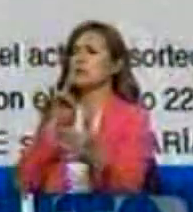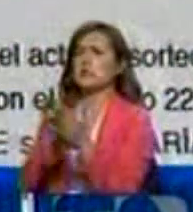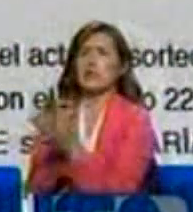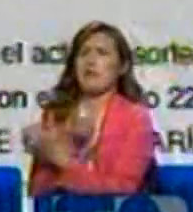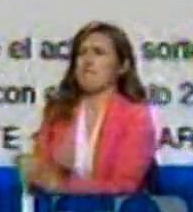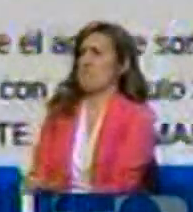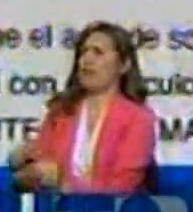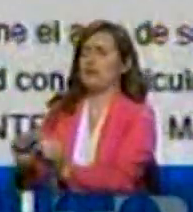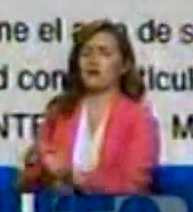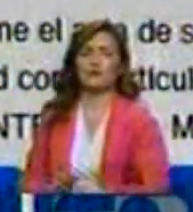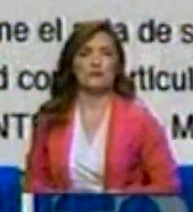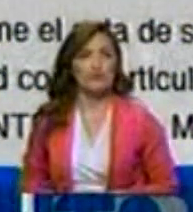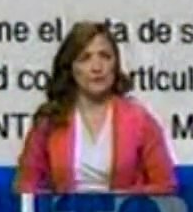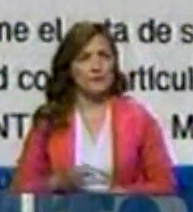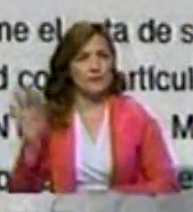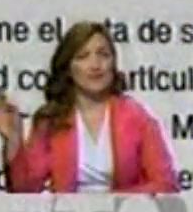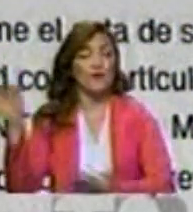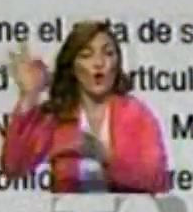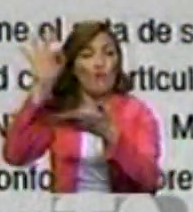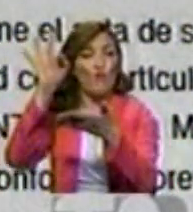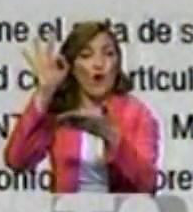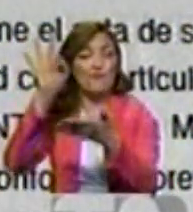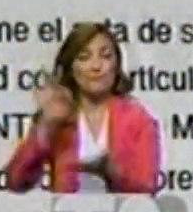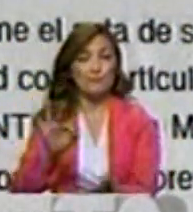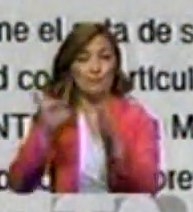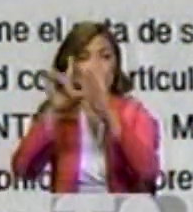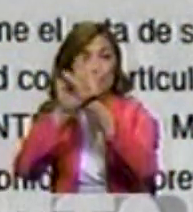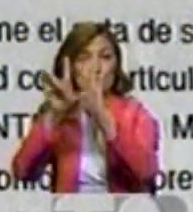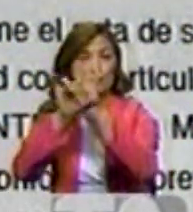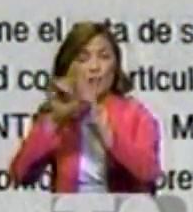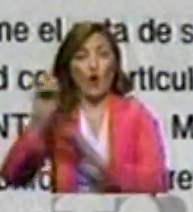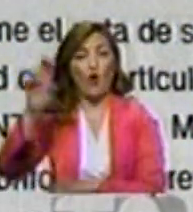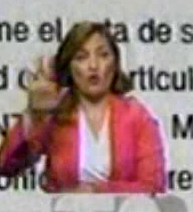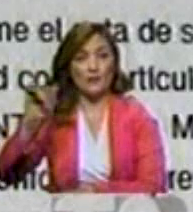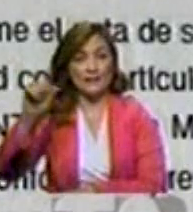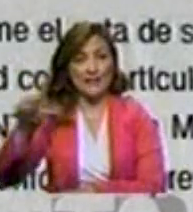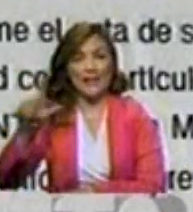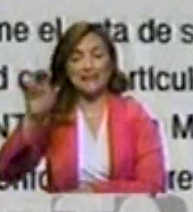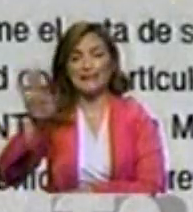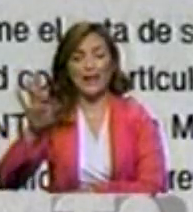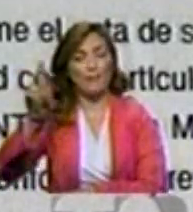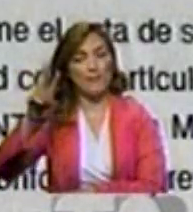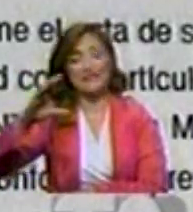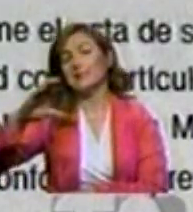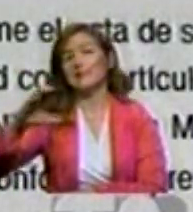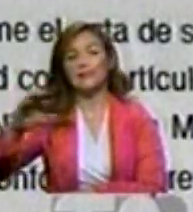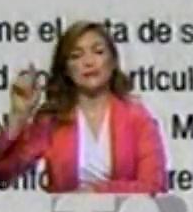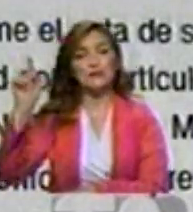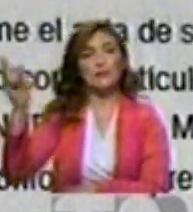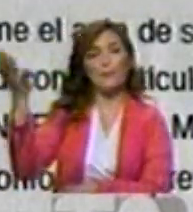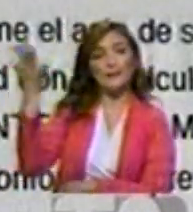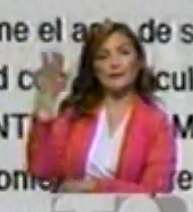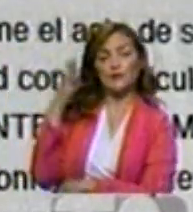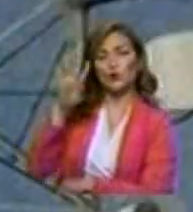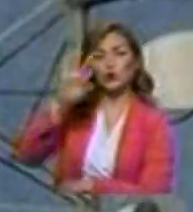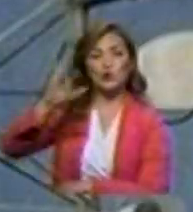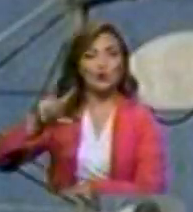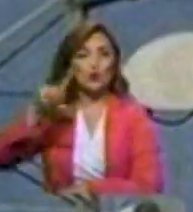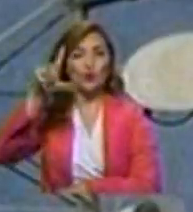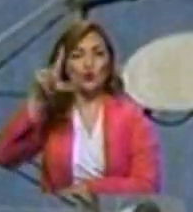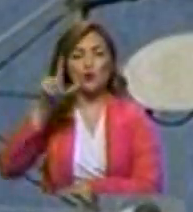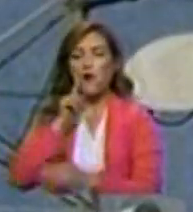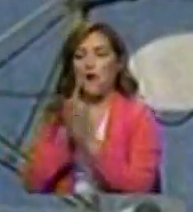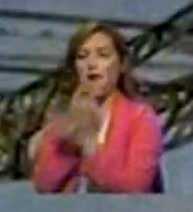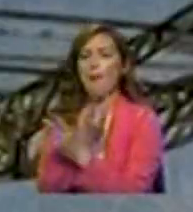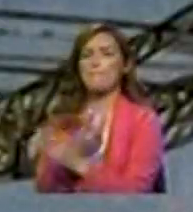maría elena hernández méndez en calidad de representante de hortel televicentro interpuso el pasado 4 de julio una acción de protección